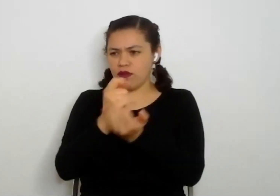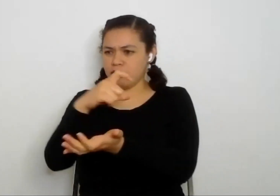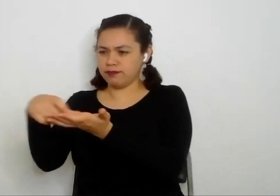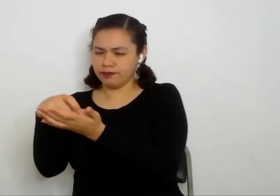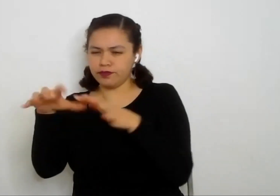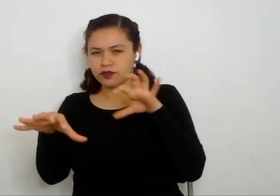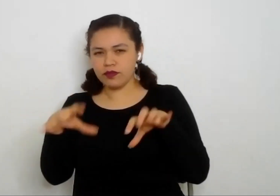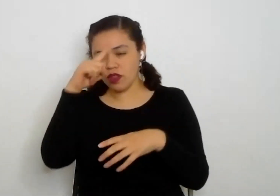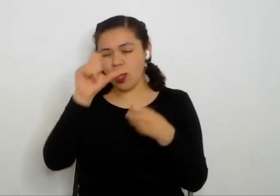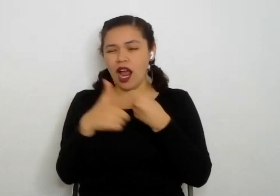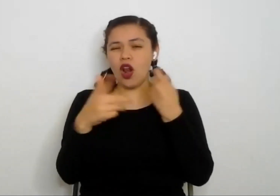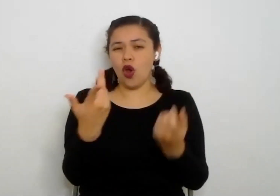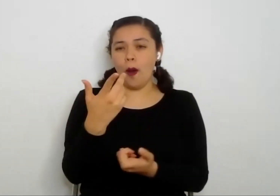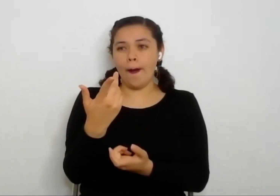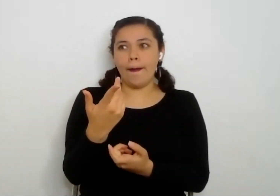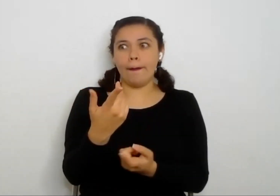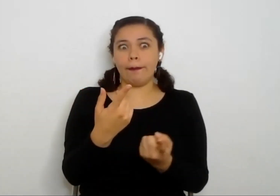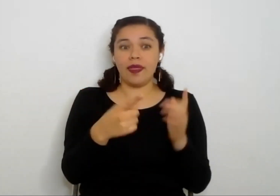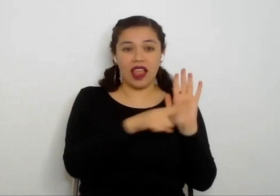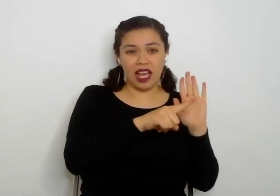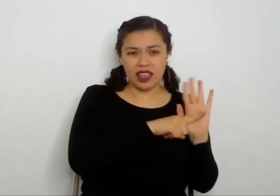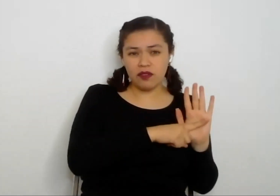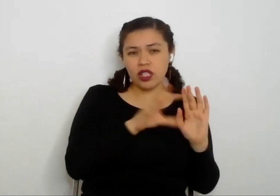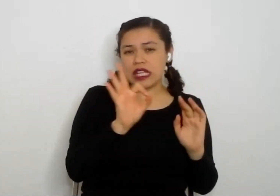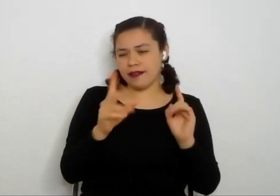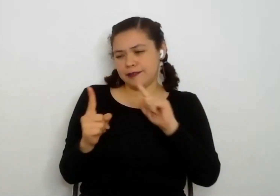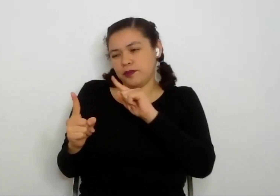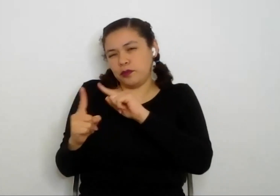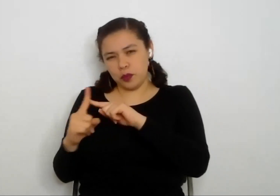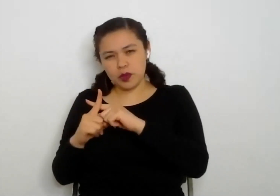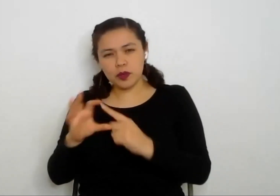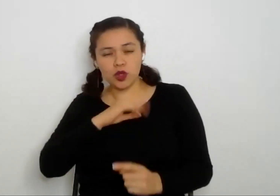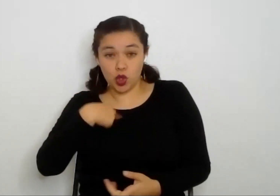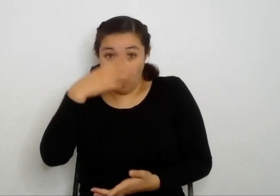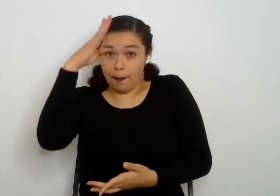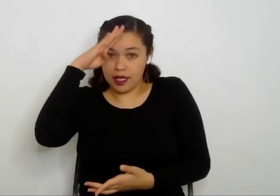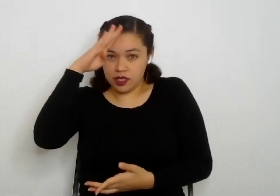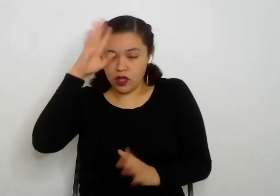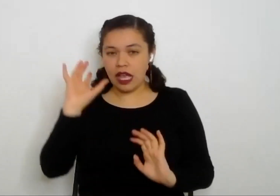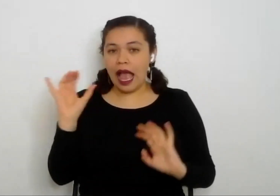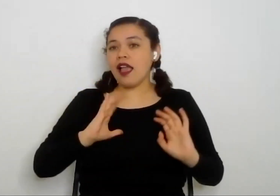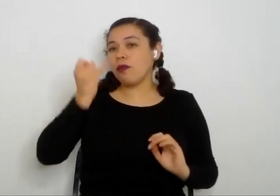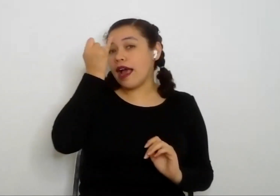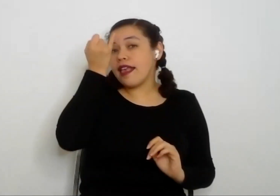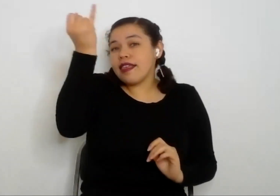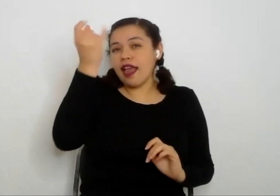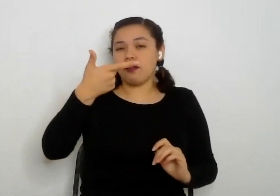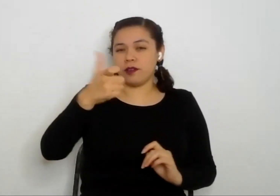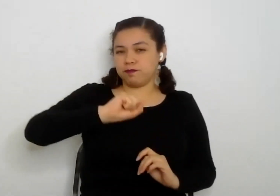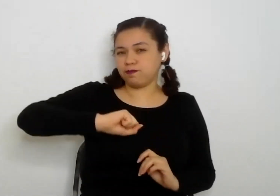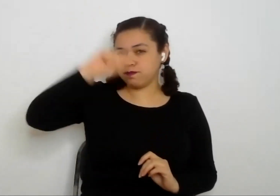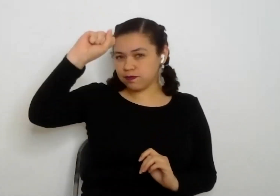efecto nocivo, más bien podría ser positivo. Sí existía una supuesta hipótesis de que es inflacionario,